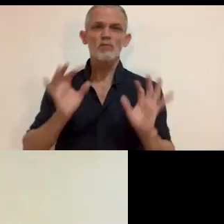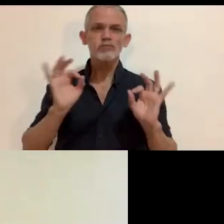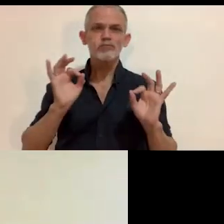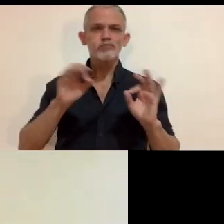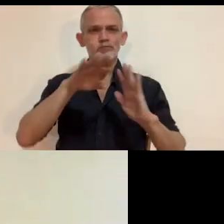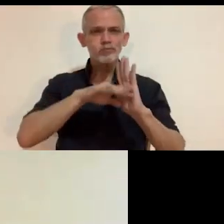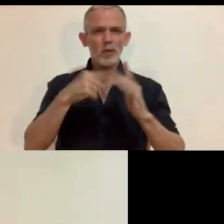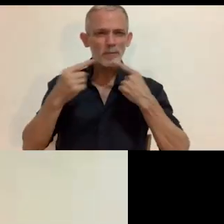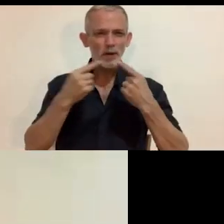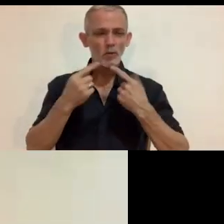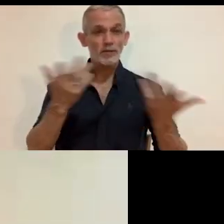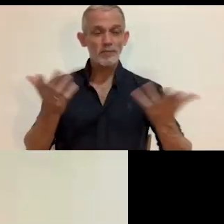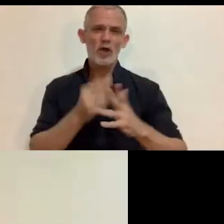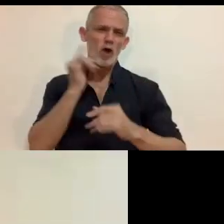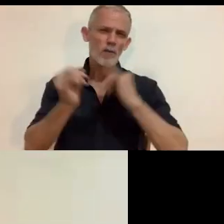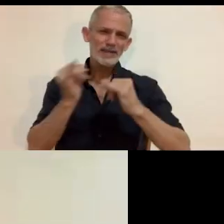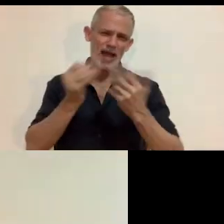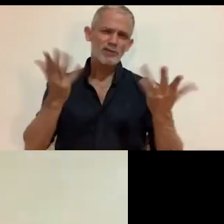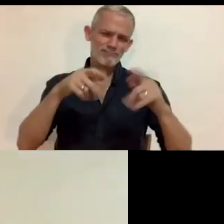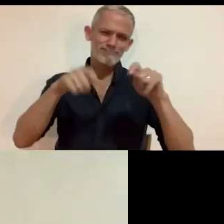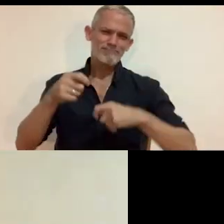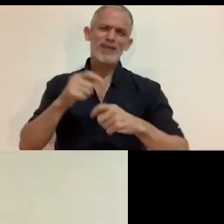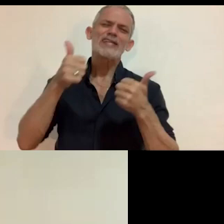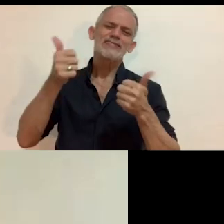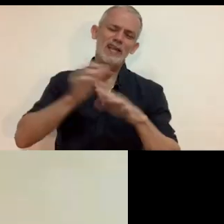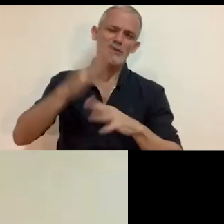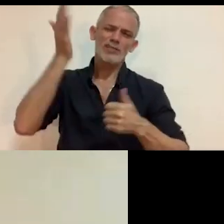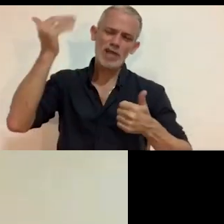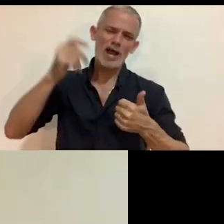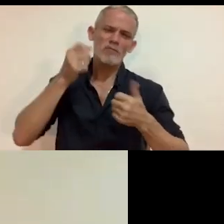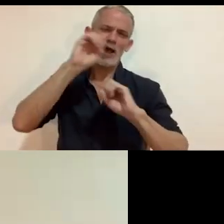que bueno, excelente la exposición, que sos muy clara.